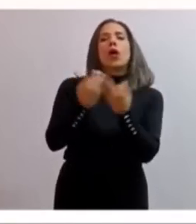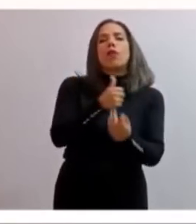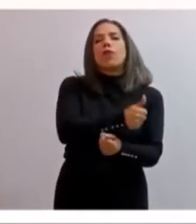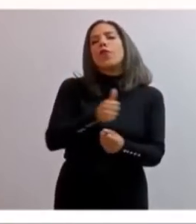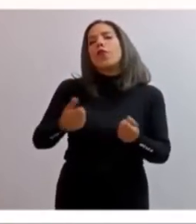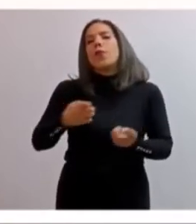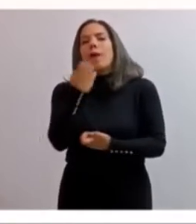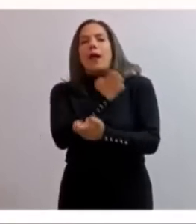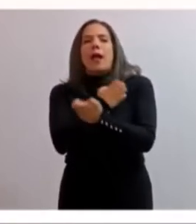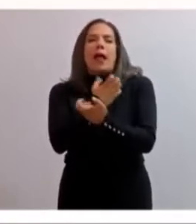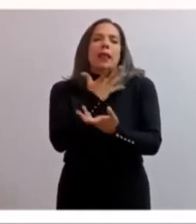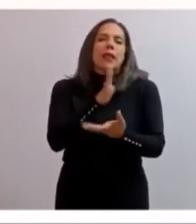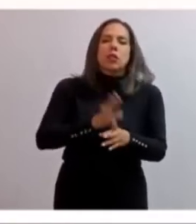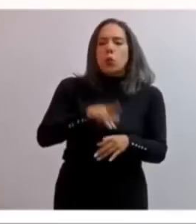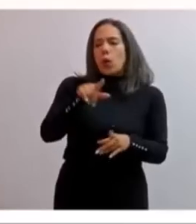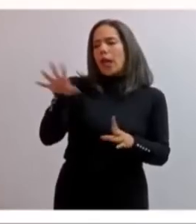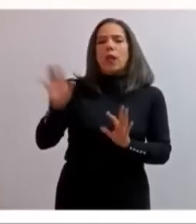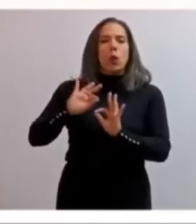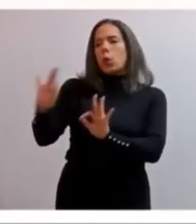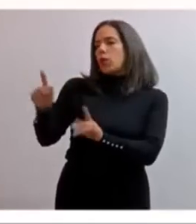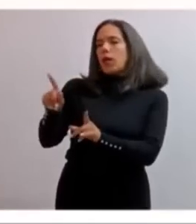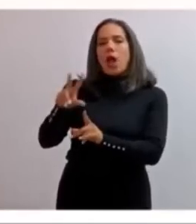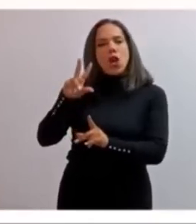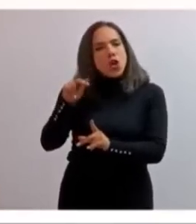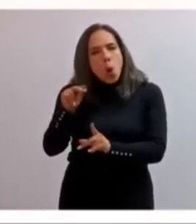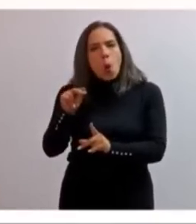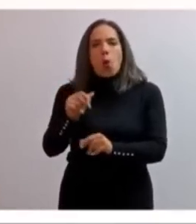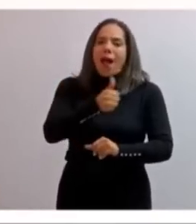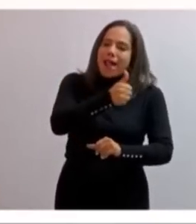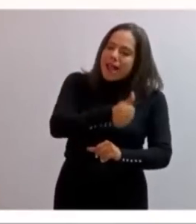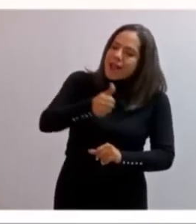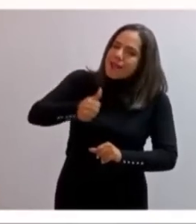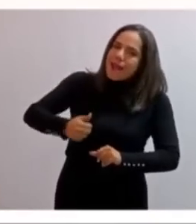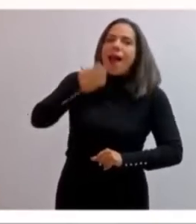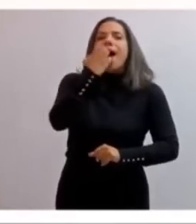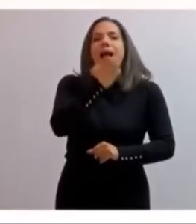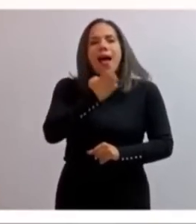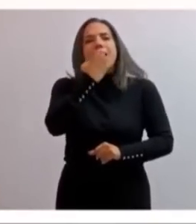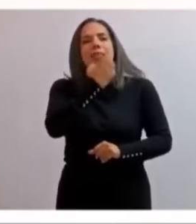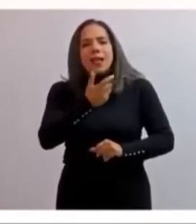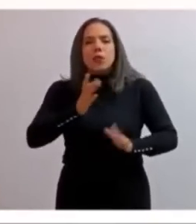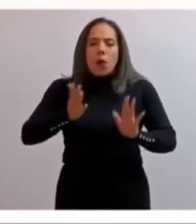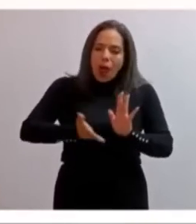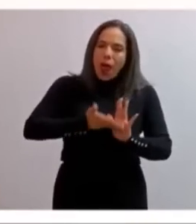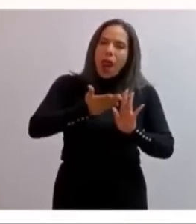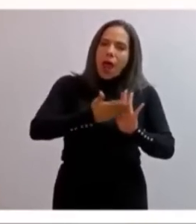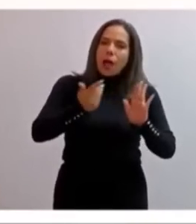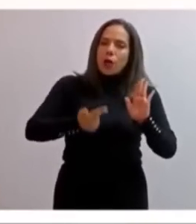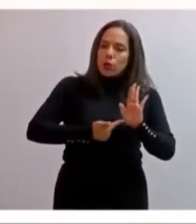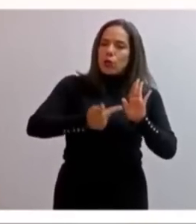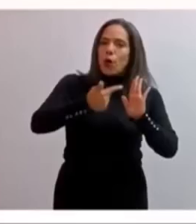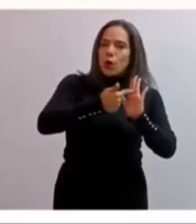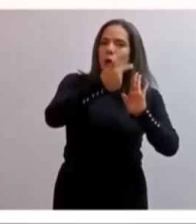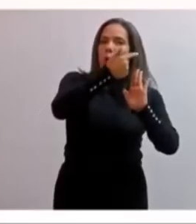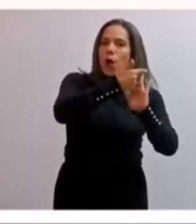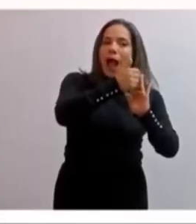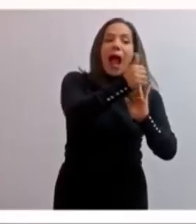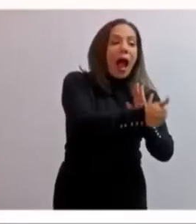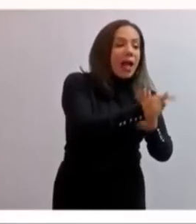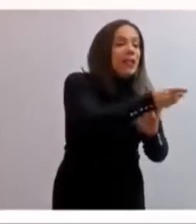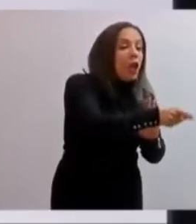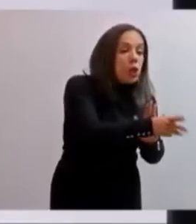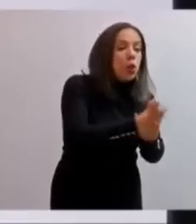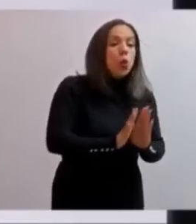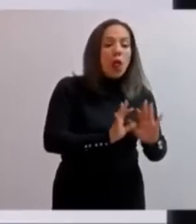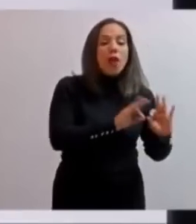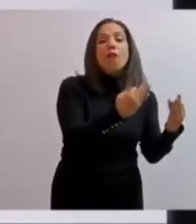escuela encuentre, construya su forma de trabajo. Por eso buscamos vincular el trabajo de las escuelas